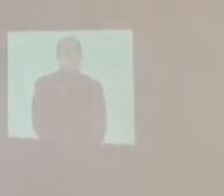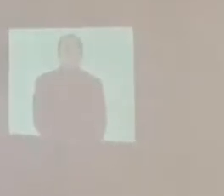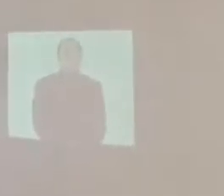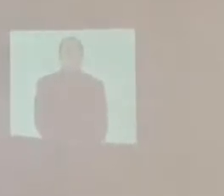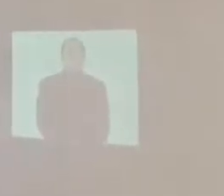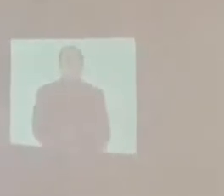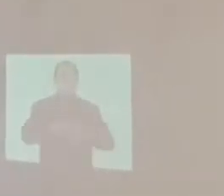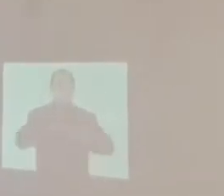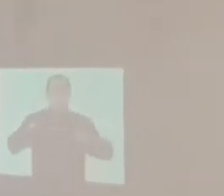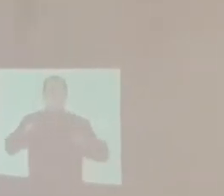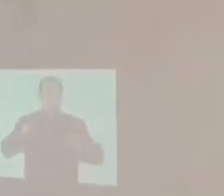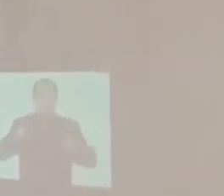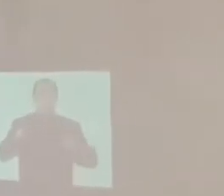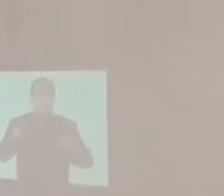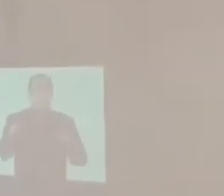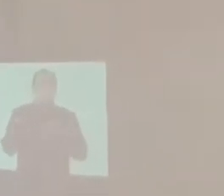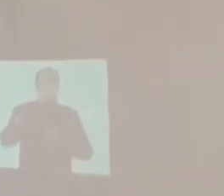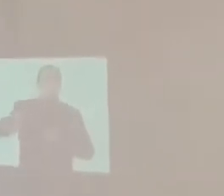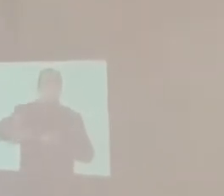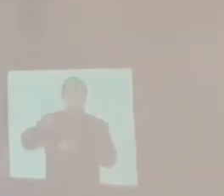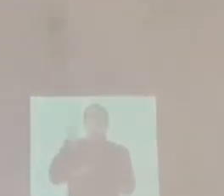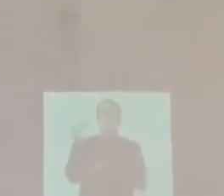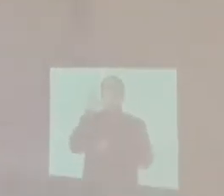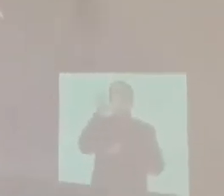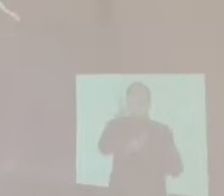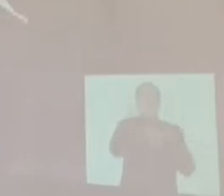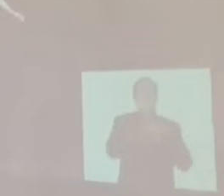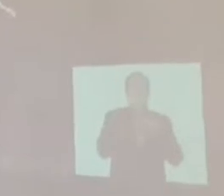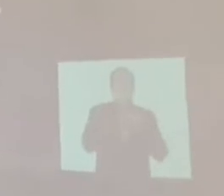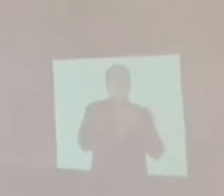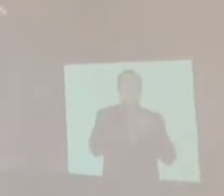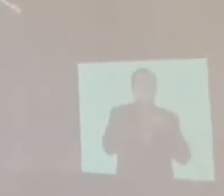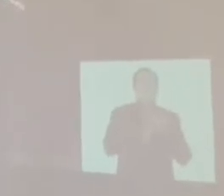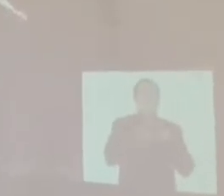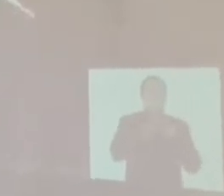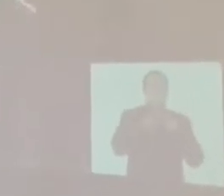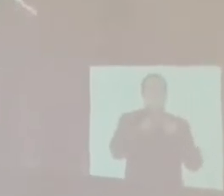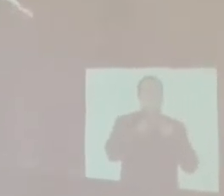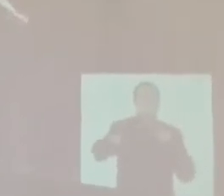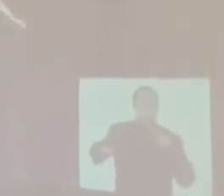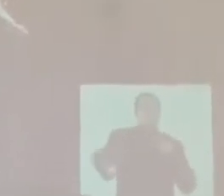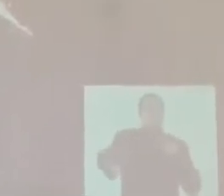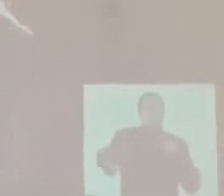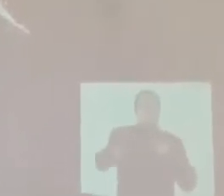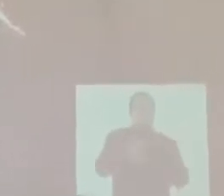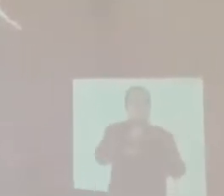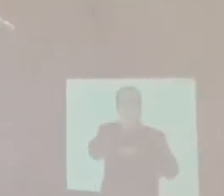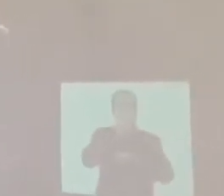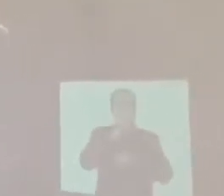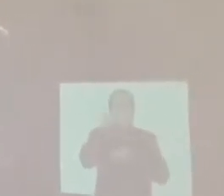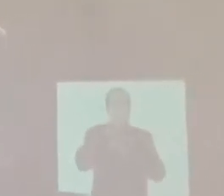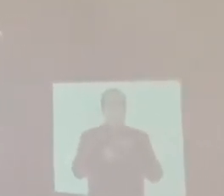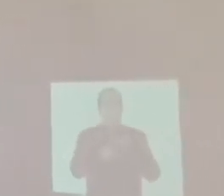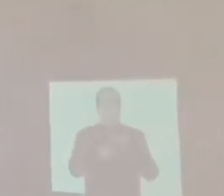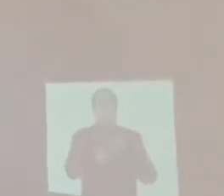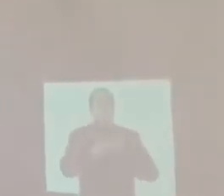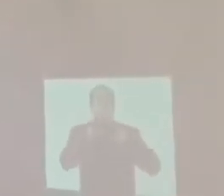Se desarrolló con la Federación el programa de calidad con la Federación del Estado de México, el programa de calidad del aire